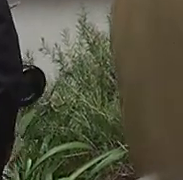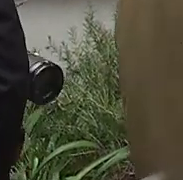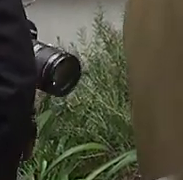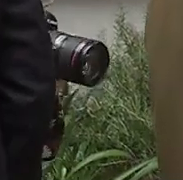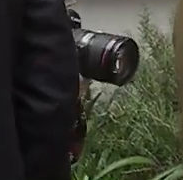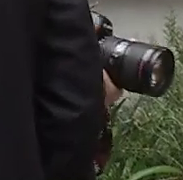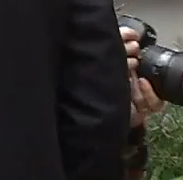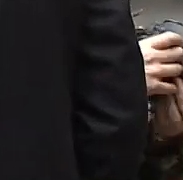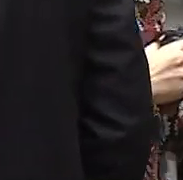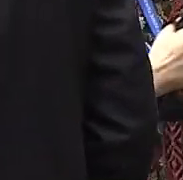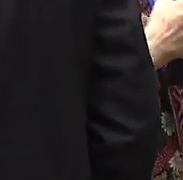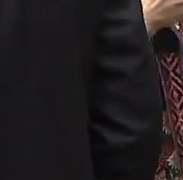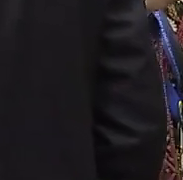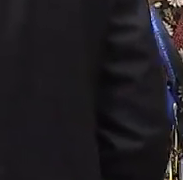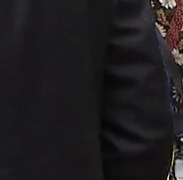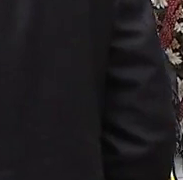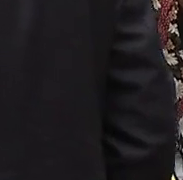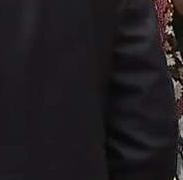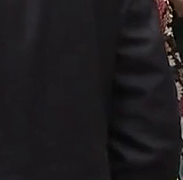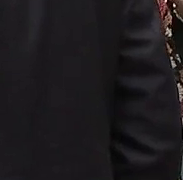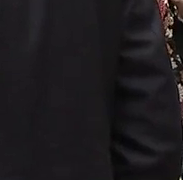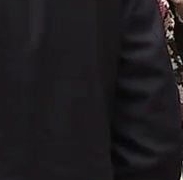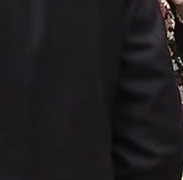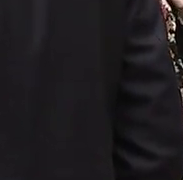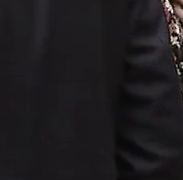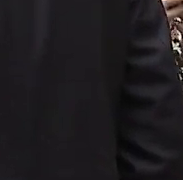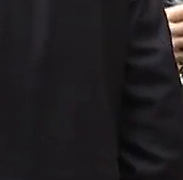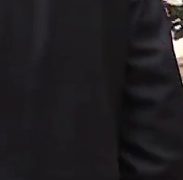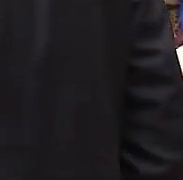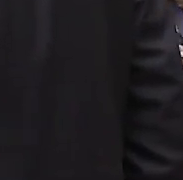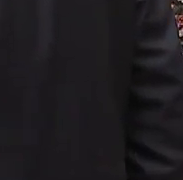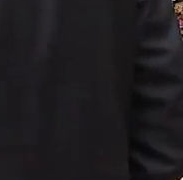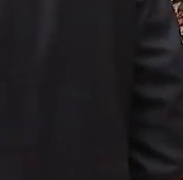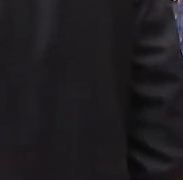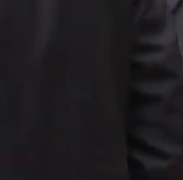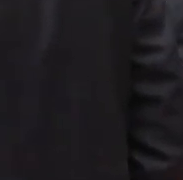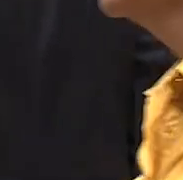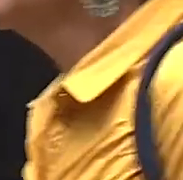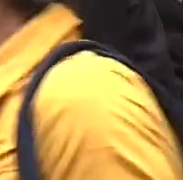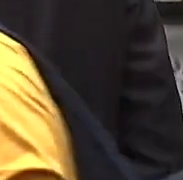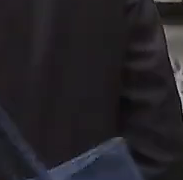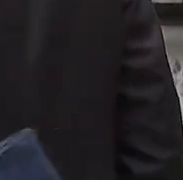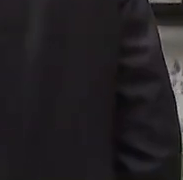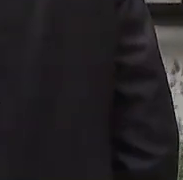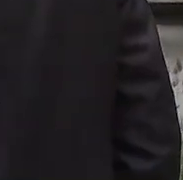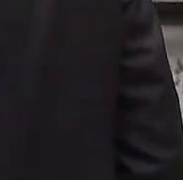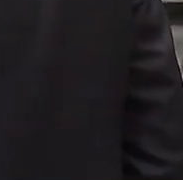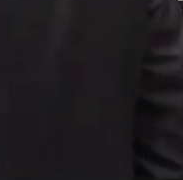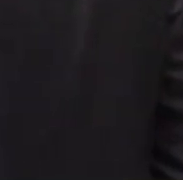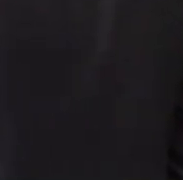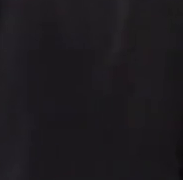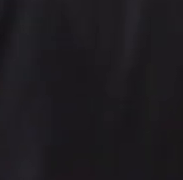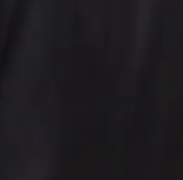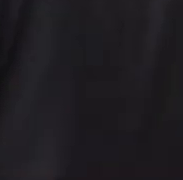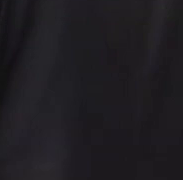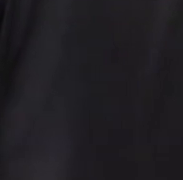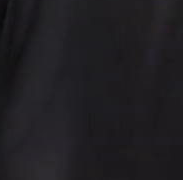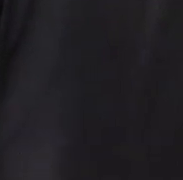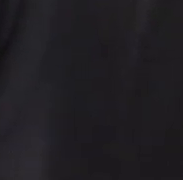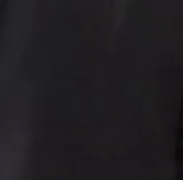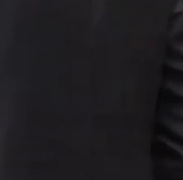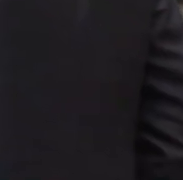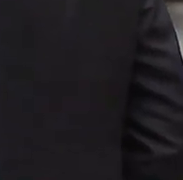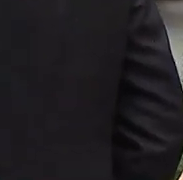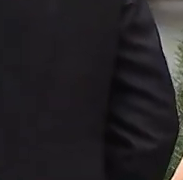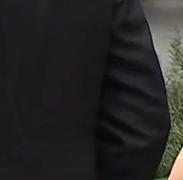preferible un acuerdo imperfecto que no tener recuerdo decía el presidente de borische Marian bazo desde Palacio de la moneda Muchísimas gracias vamos a seguir por supuesto revisando este y otros temas